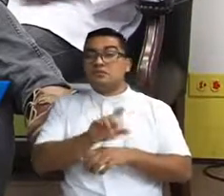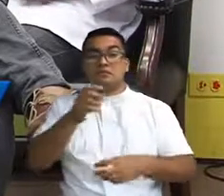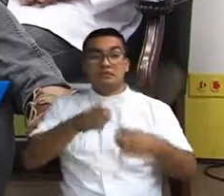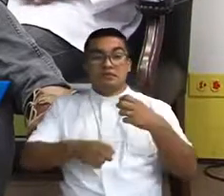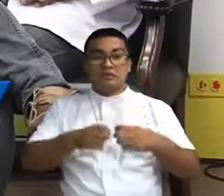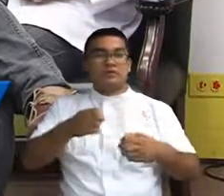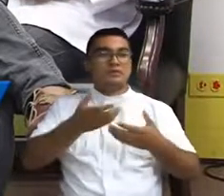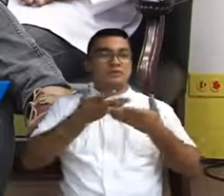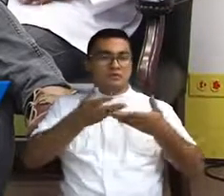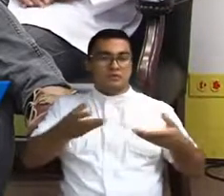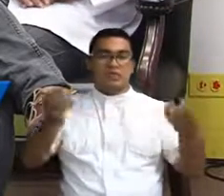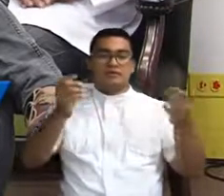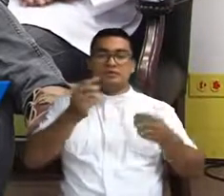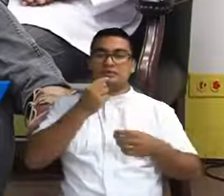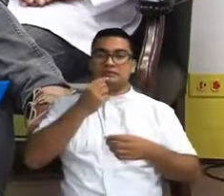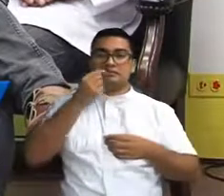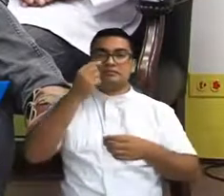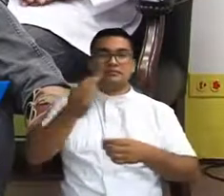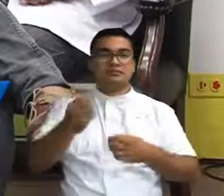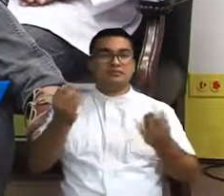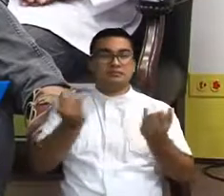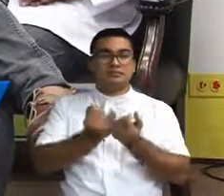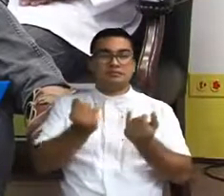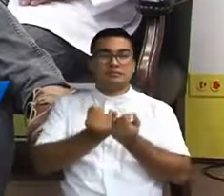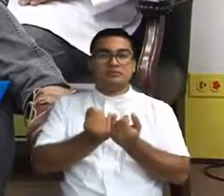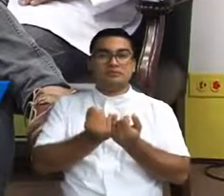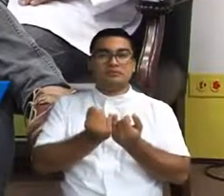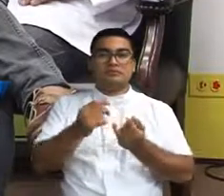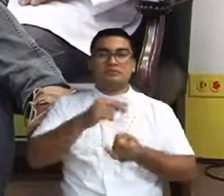al problema que está presentando. Es donde nosotros